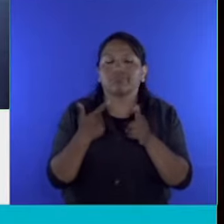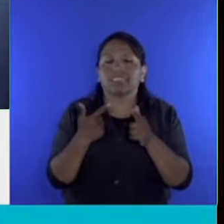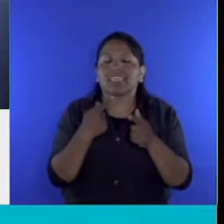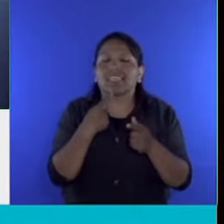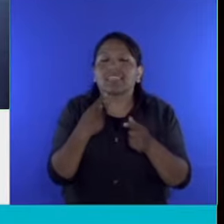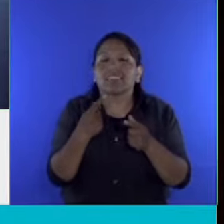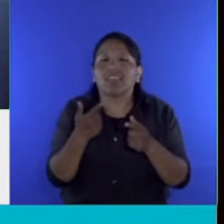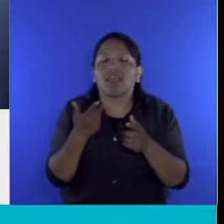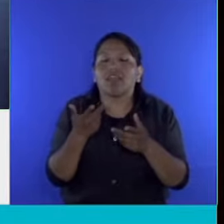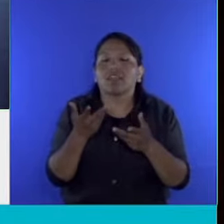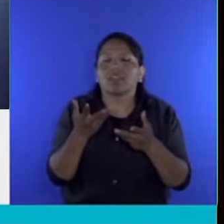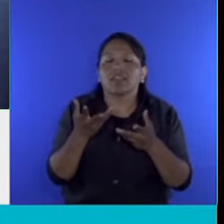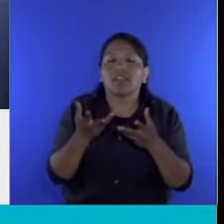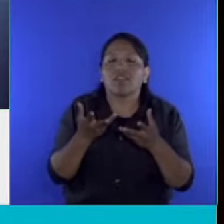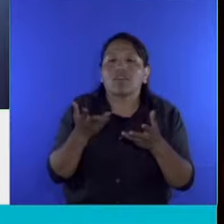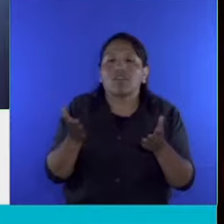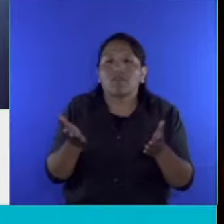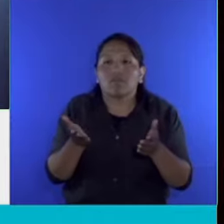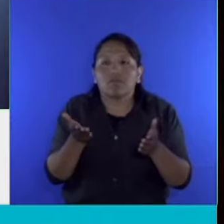local